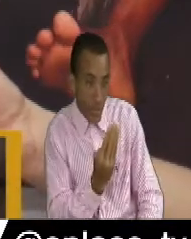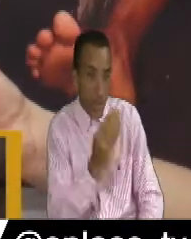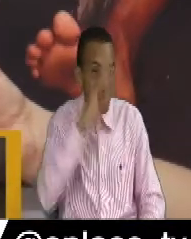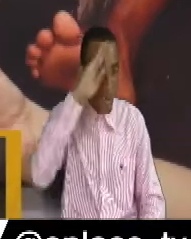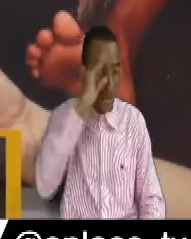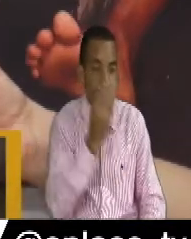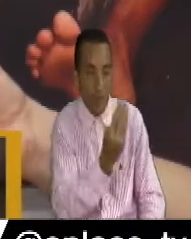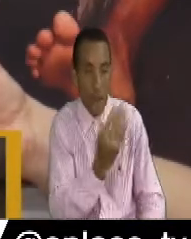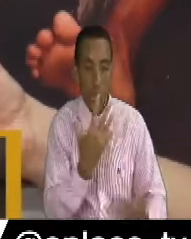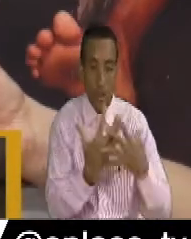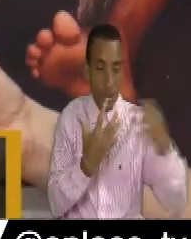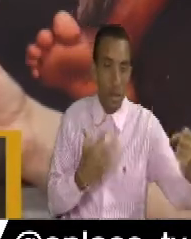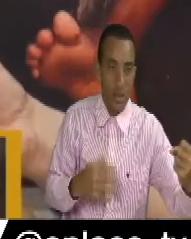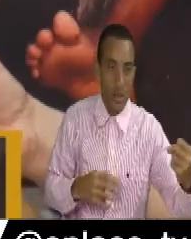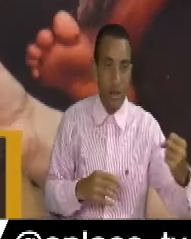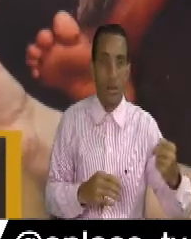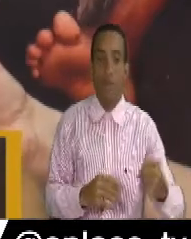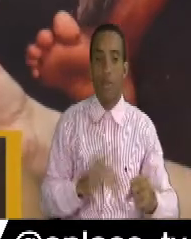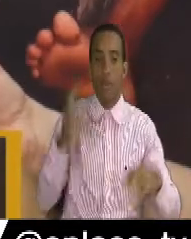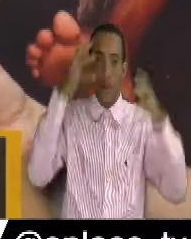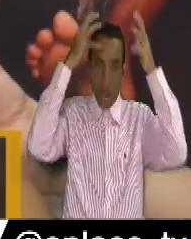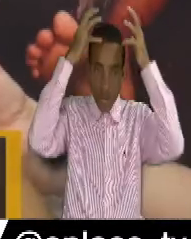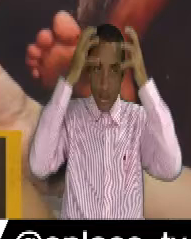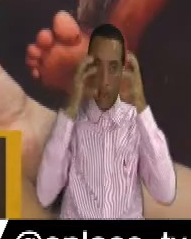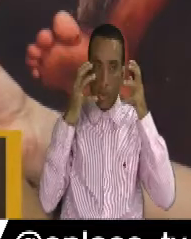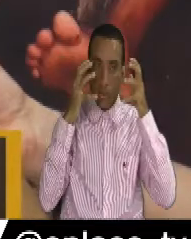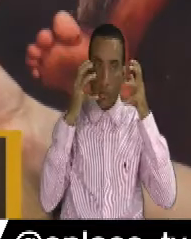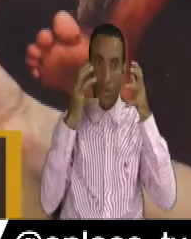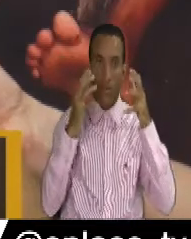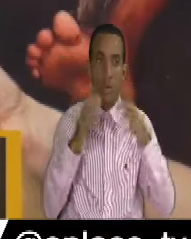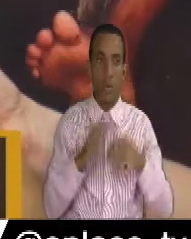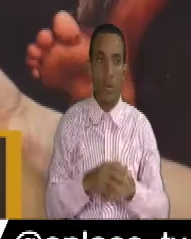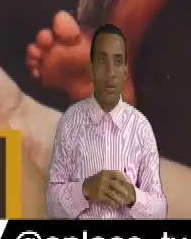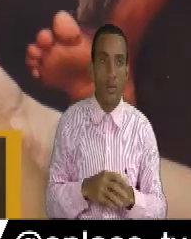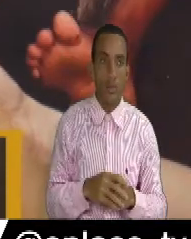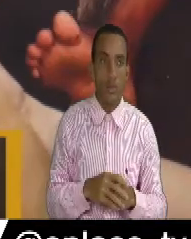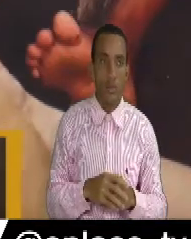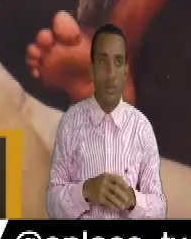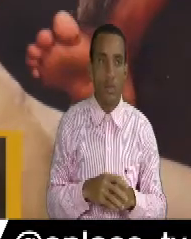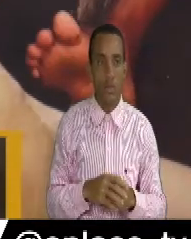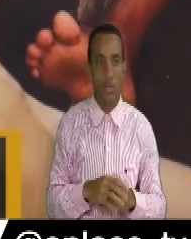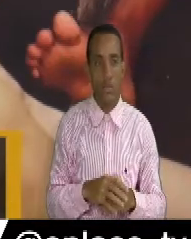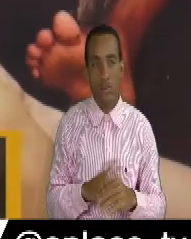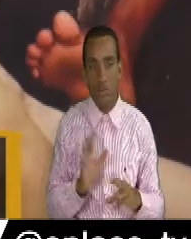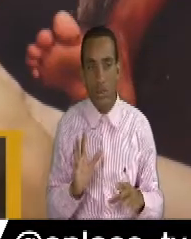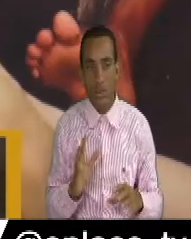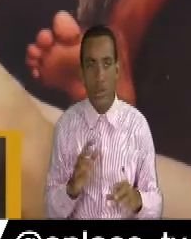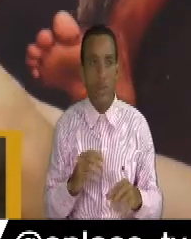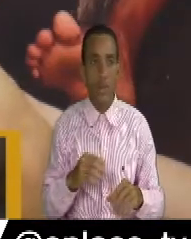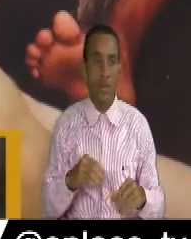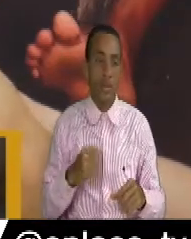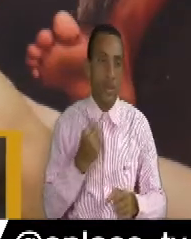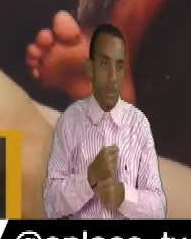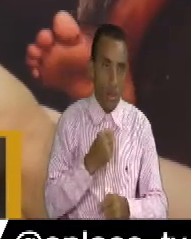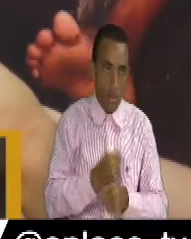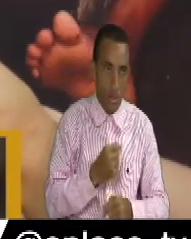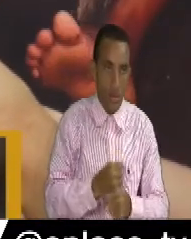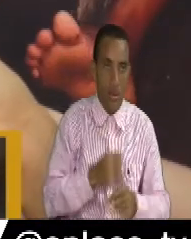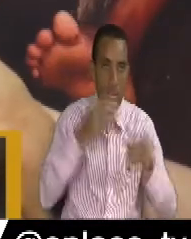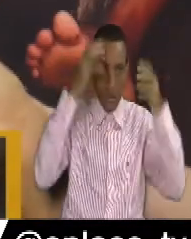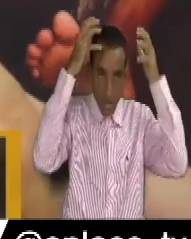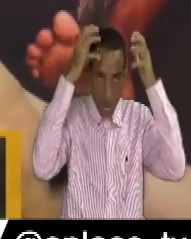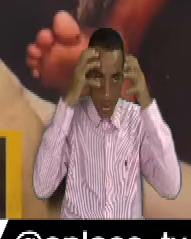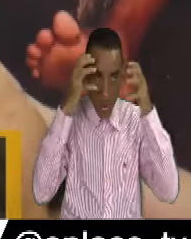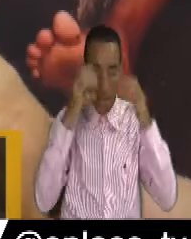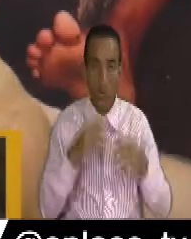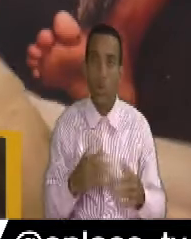los cascos de las motos. Dicen que no eran cascos que si, trabajan con motos y que tienen cascos de